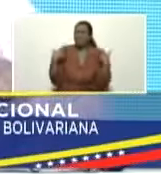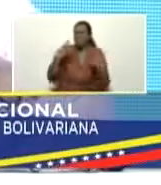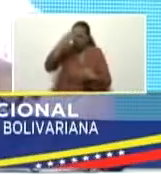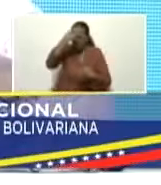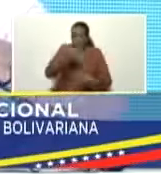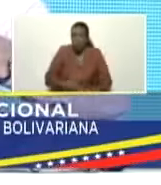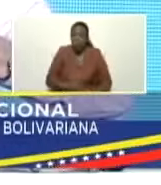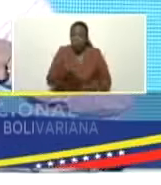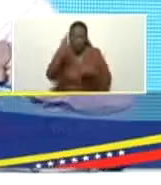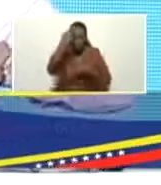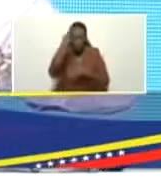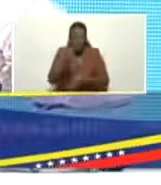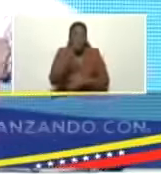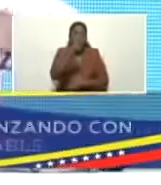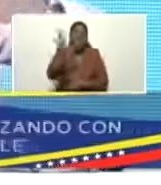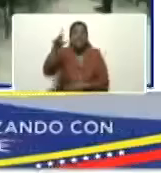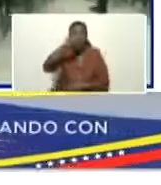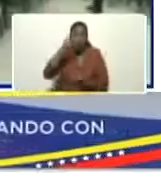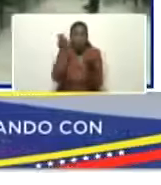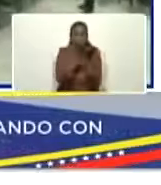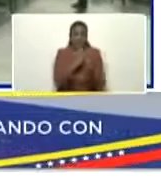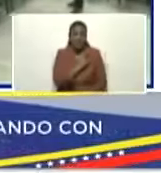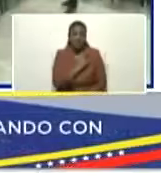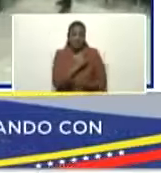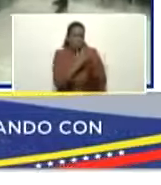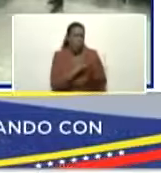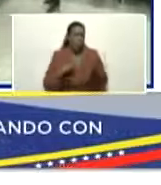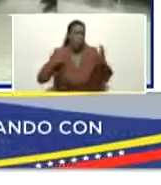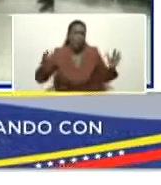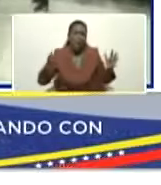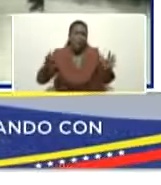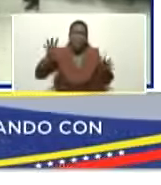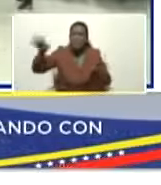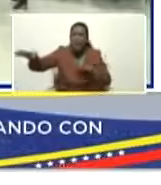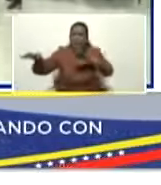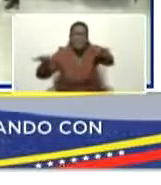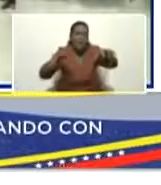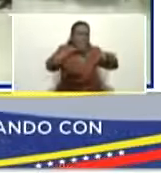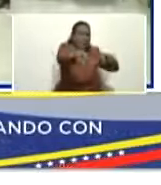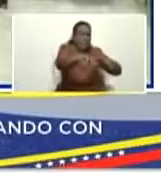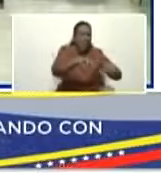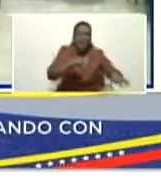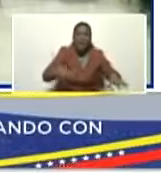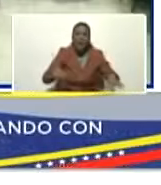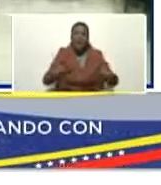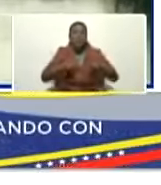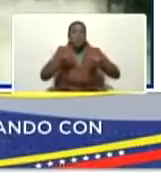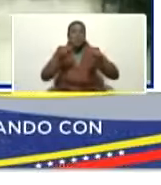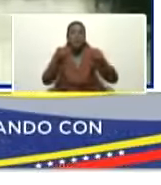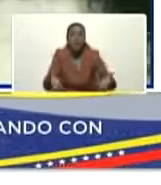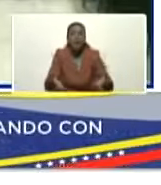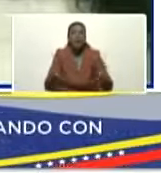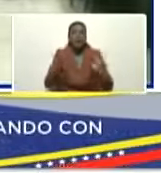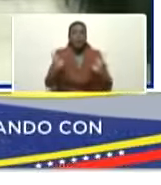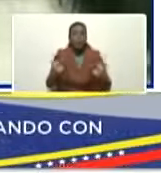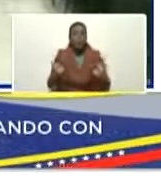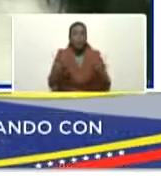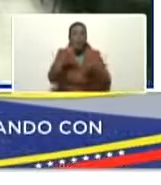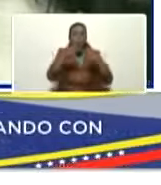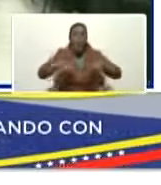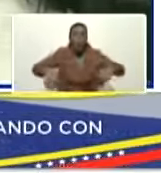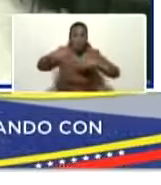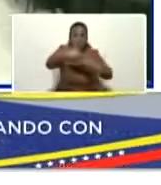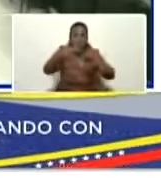precisamente que la UNEFA, sus 25 años, crezca y llegue al pueblo y poder entregarle esta